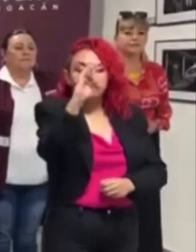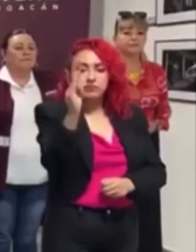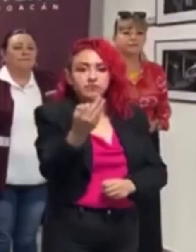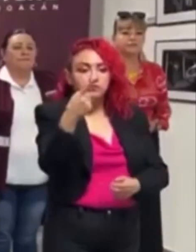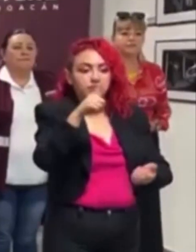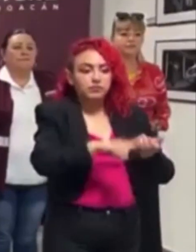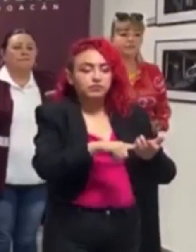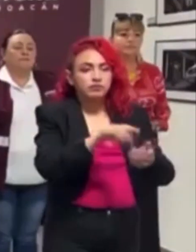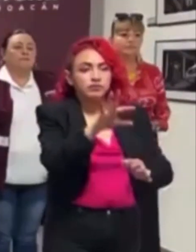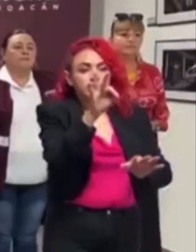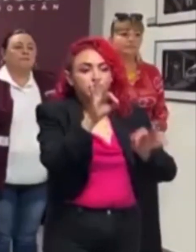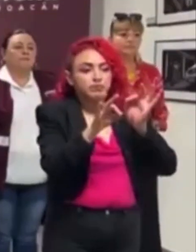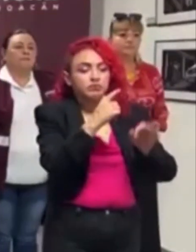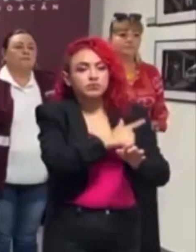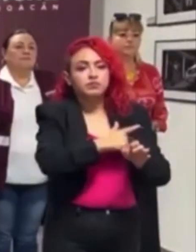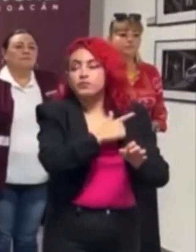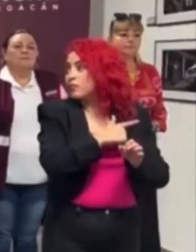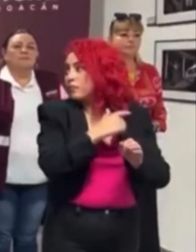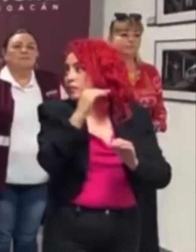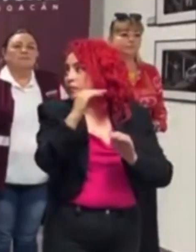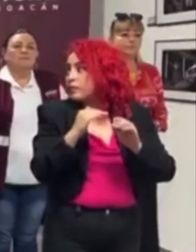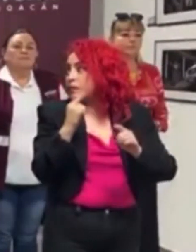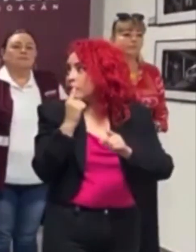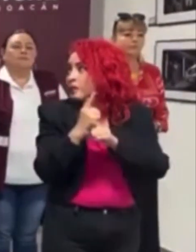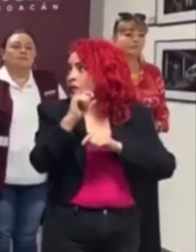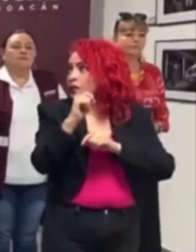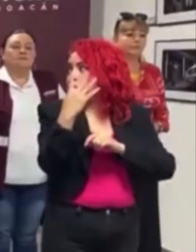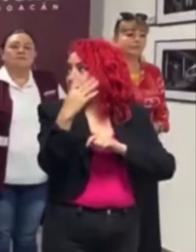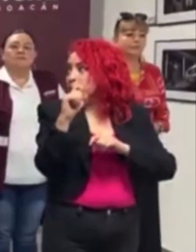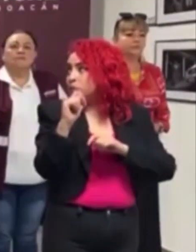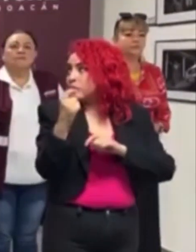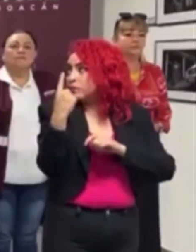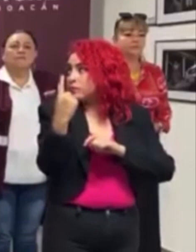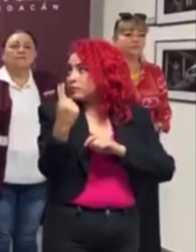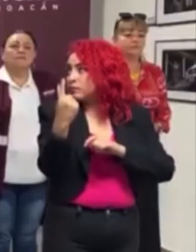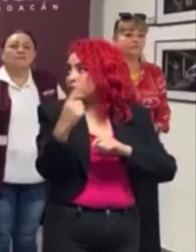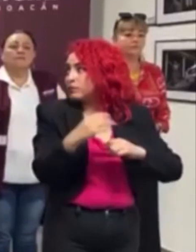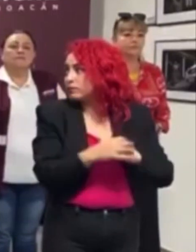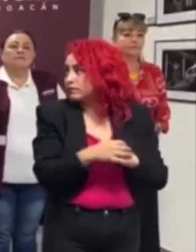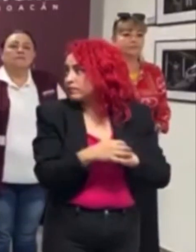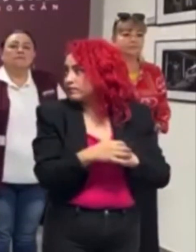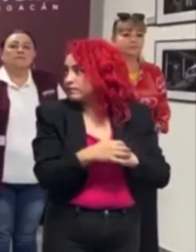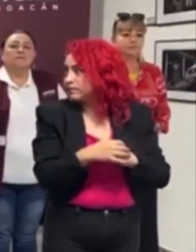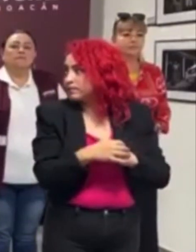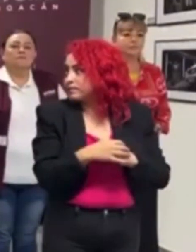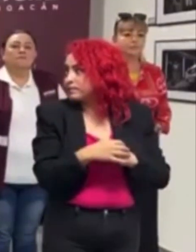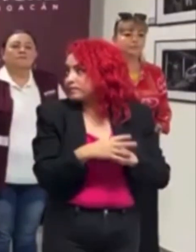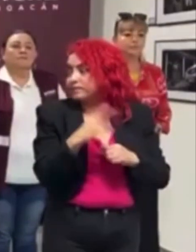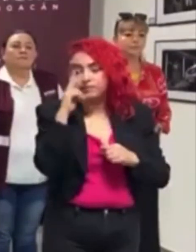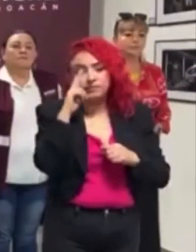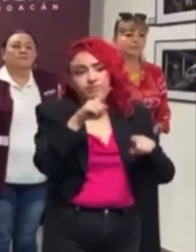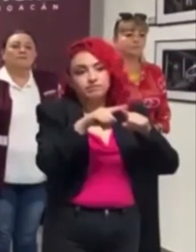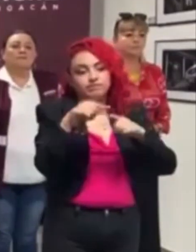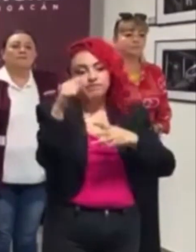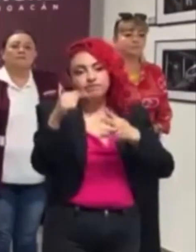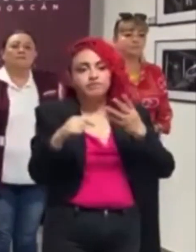33.2% de la preferencia frente al 24.1%. Y bueno, pues aquí están los